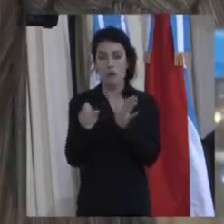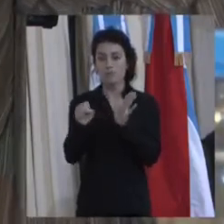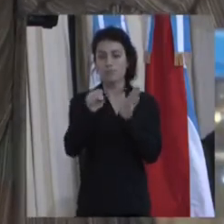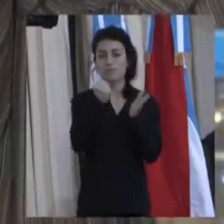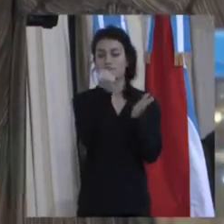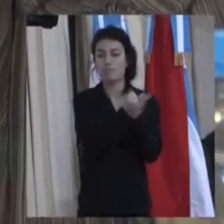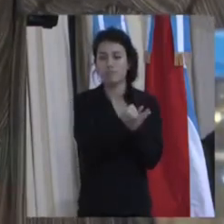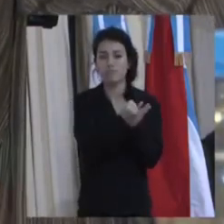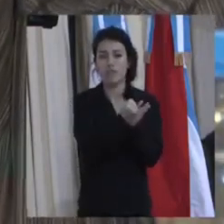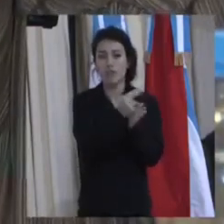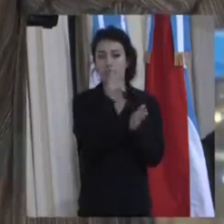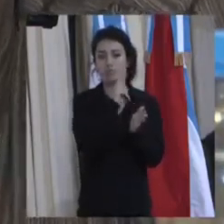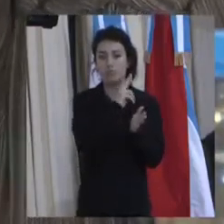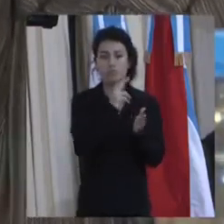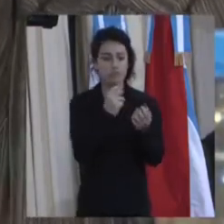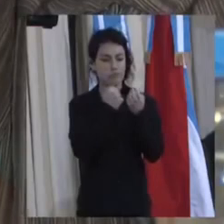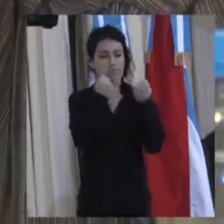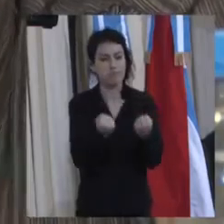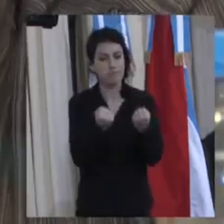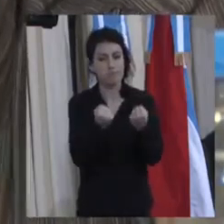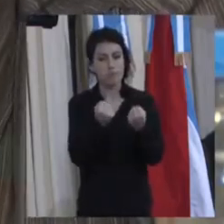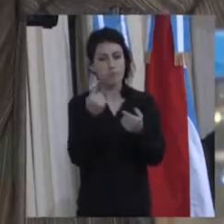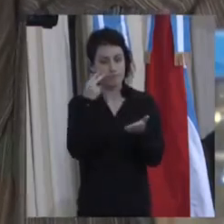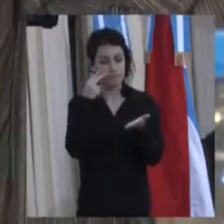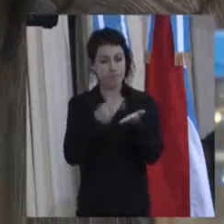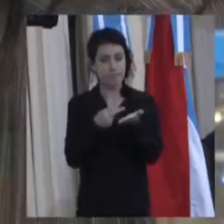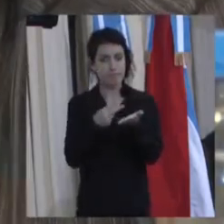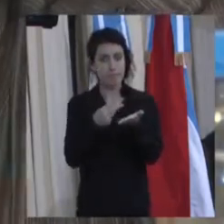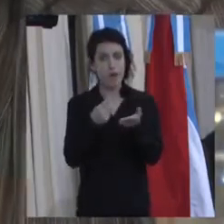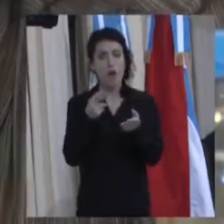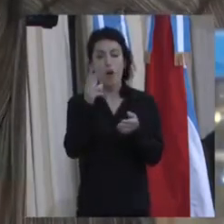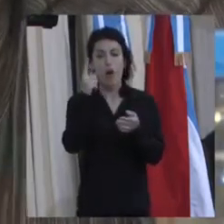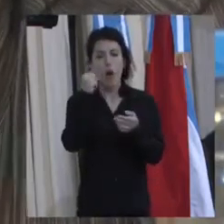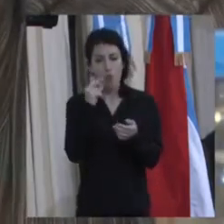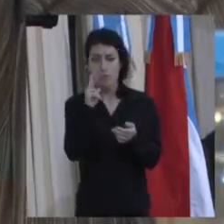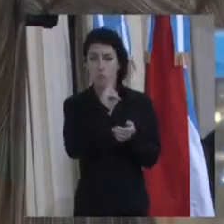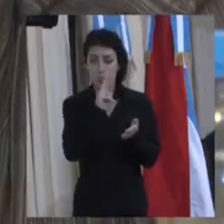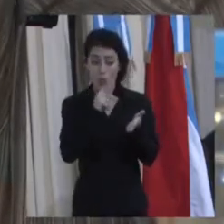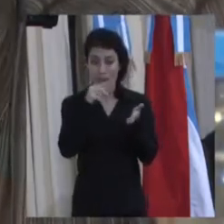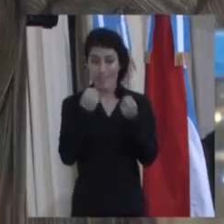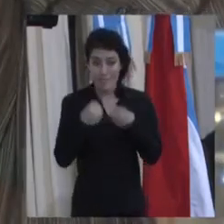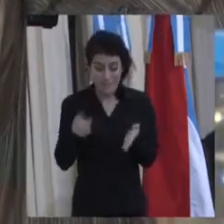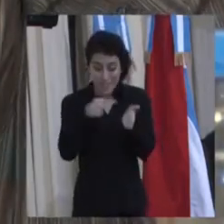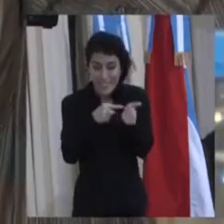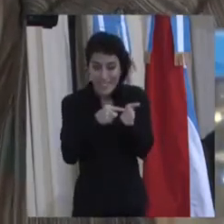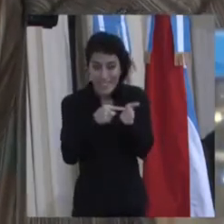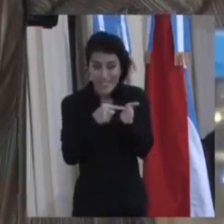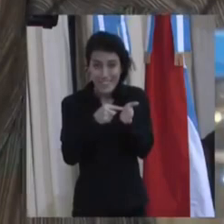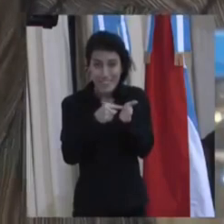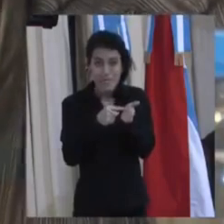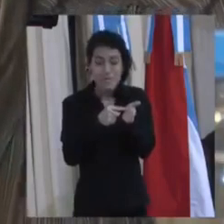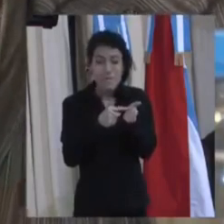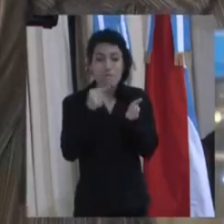el reconocimiento del feminismo, porque empieza con mujeres y hombres de América Latina y hay